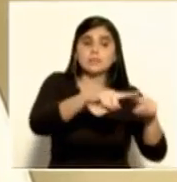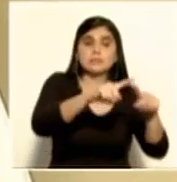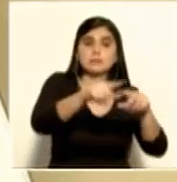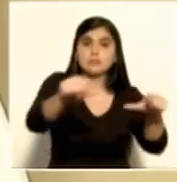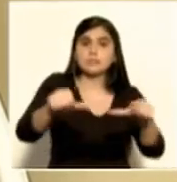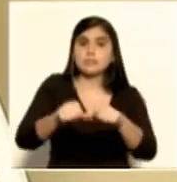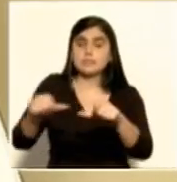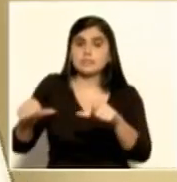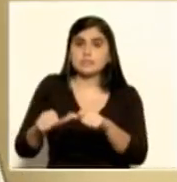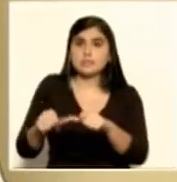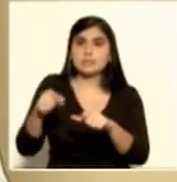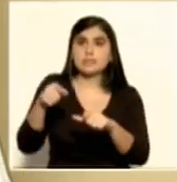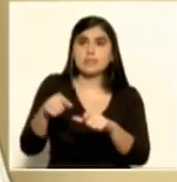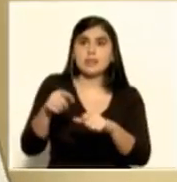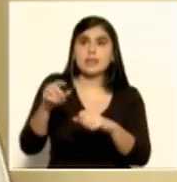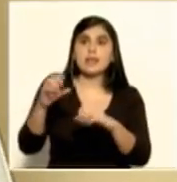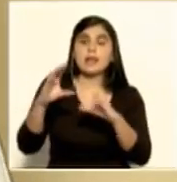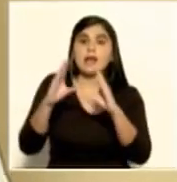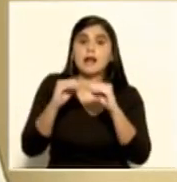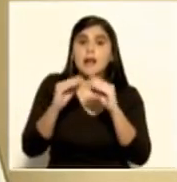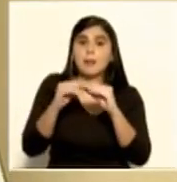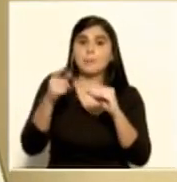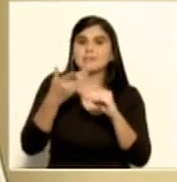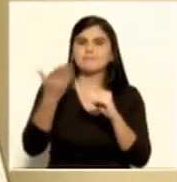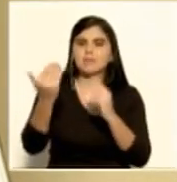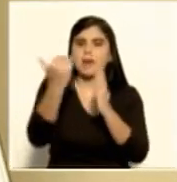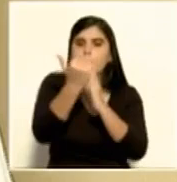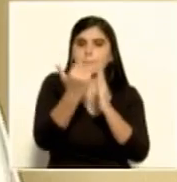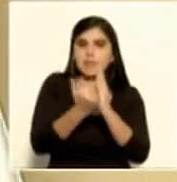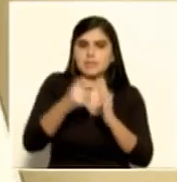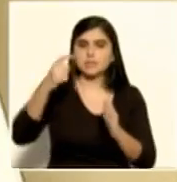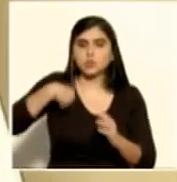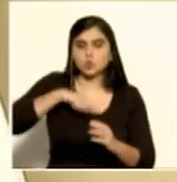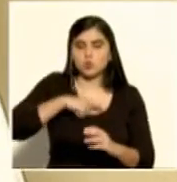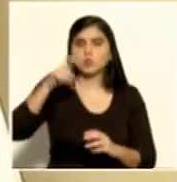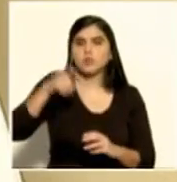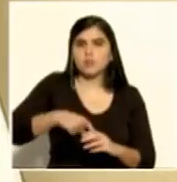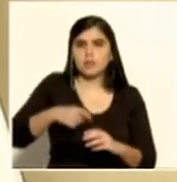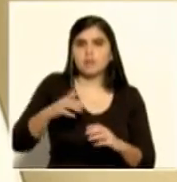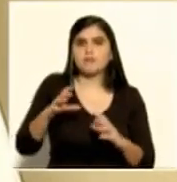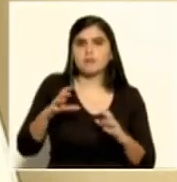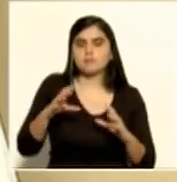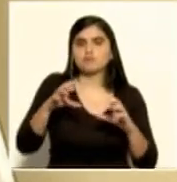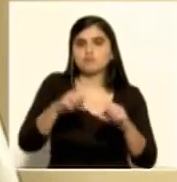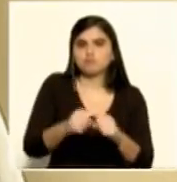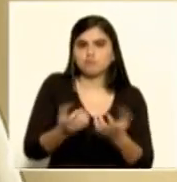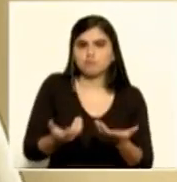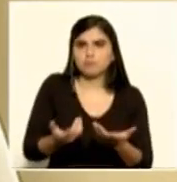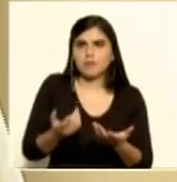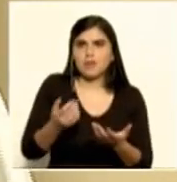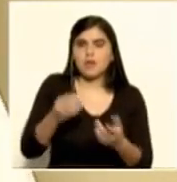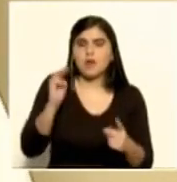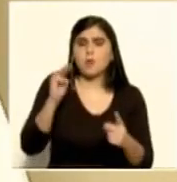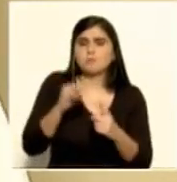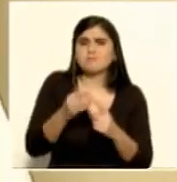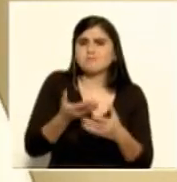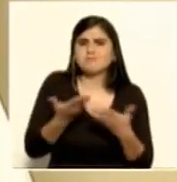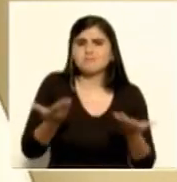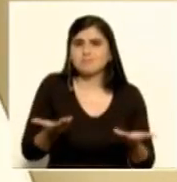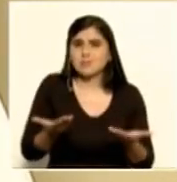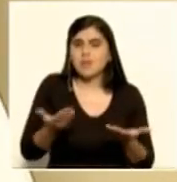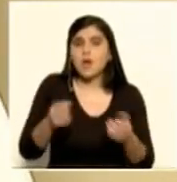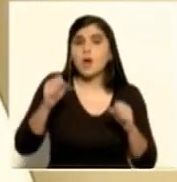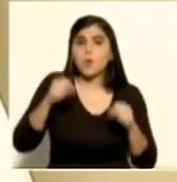presidentes de las cámaras sobre las medidas que íbamos a tomar. Esto con el fin de que pudieran anticipar las